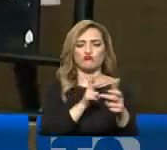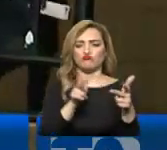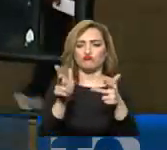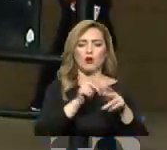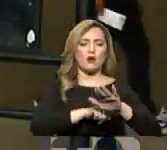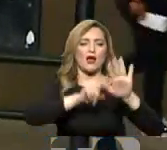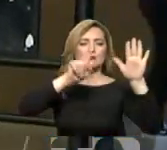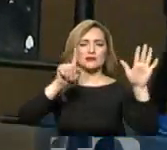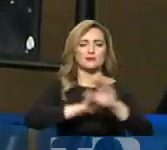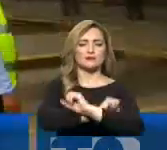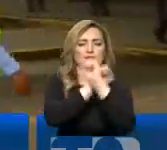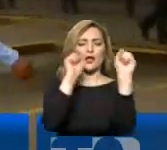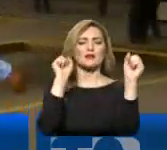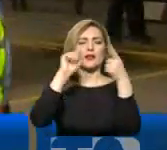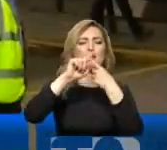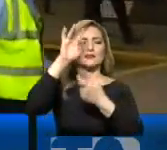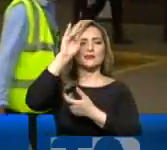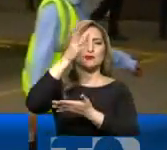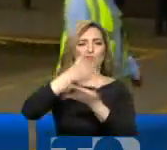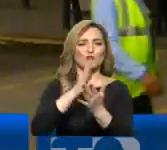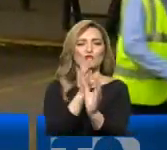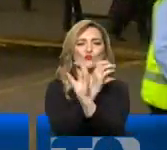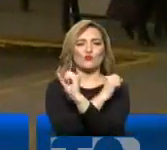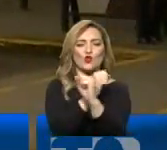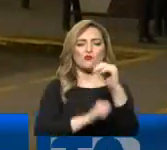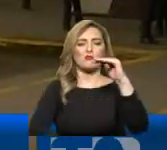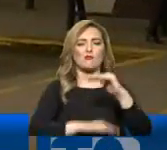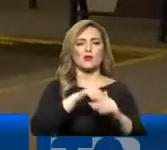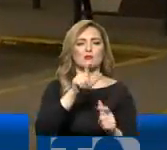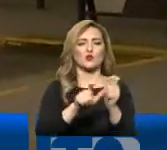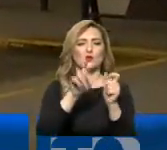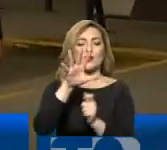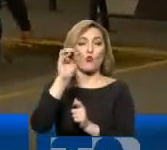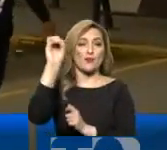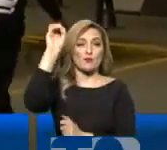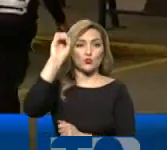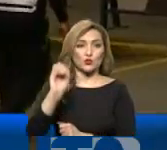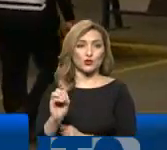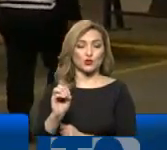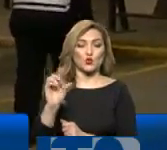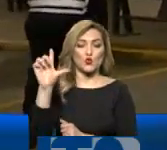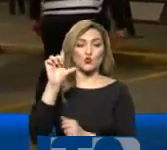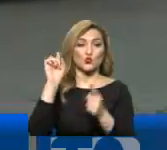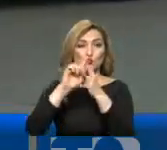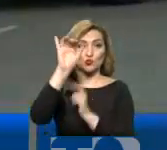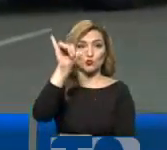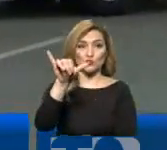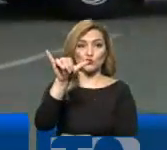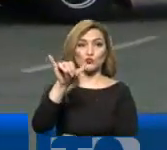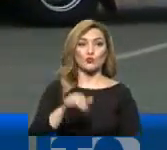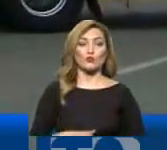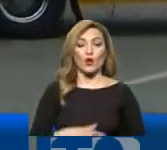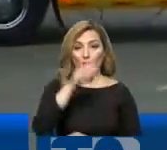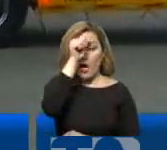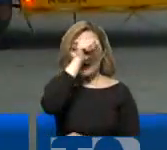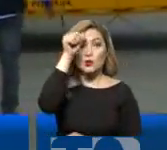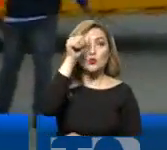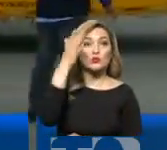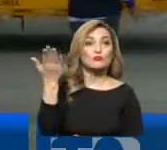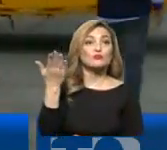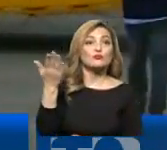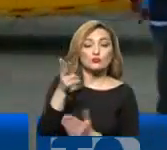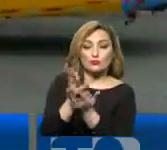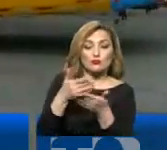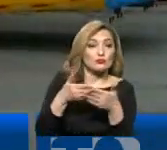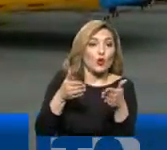6 de la mañana a 7 y media de la noche, con el 50% de su capacidad, de lunes a sábado. Los domingos, la terminal